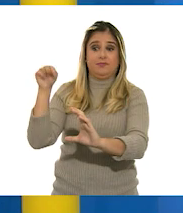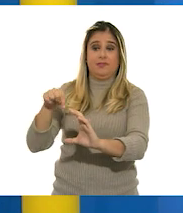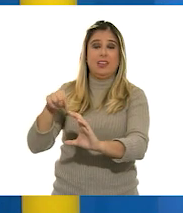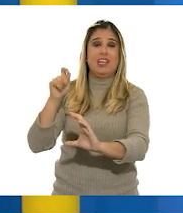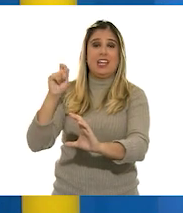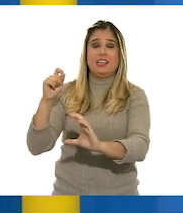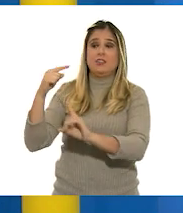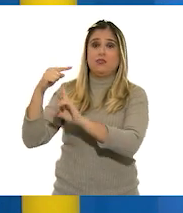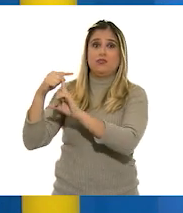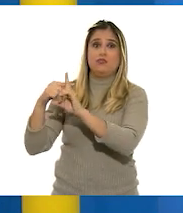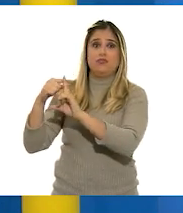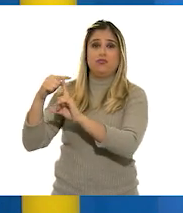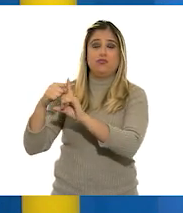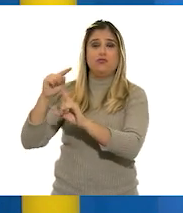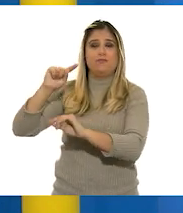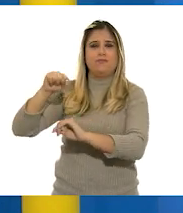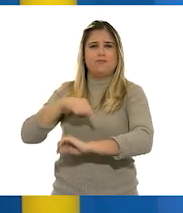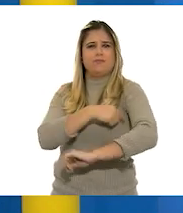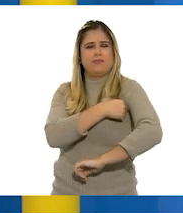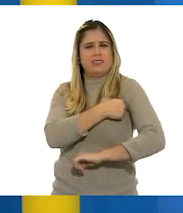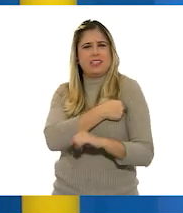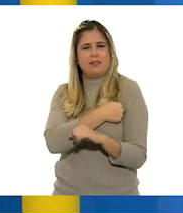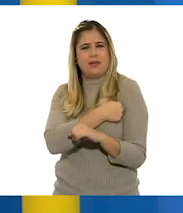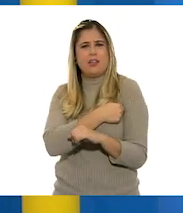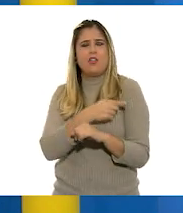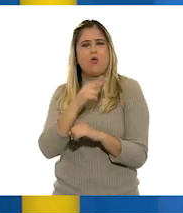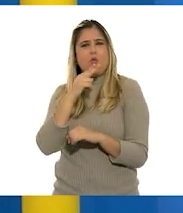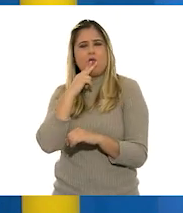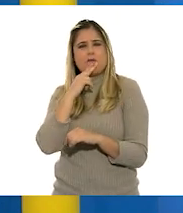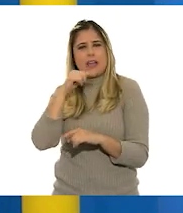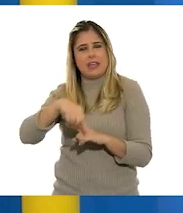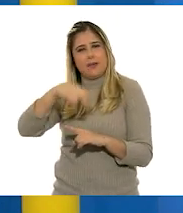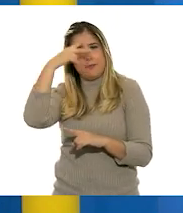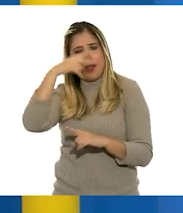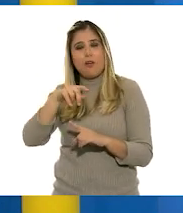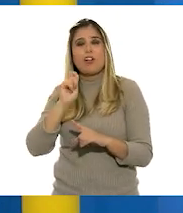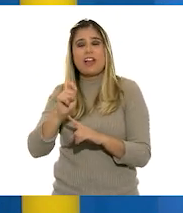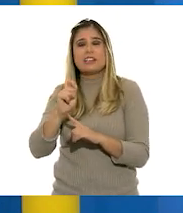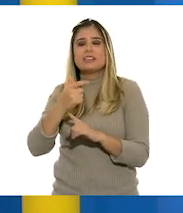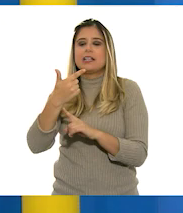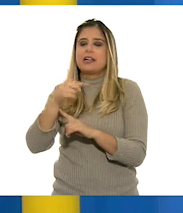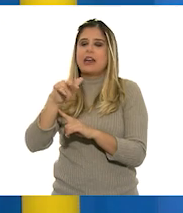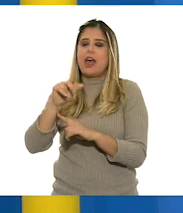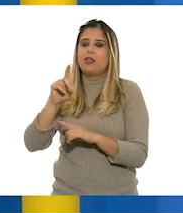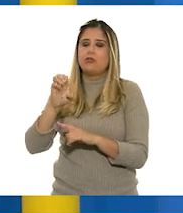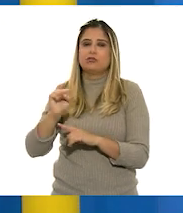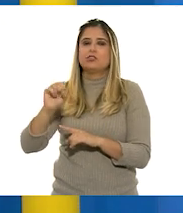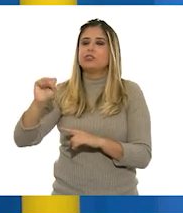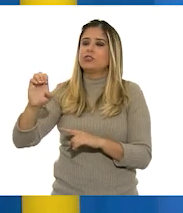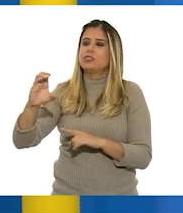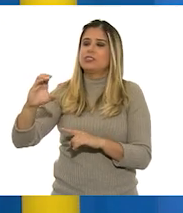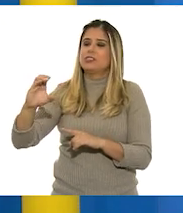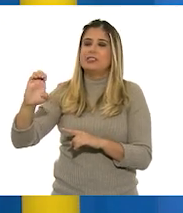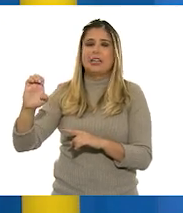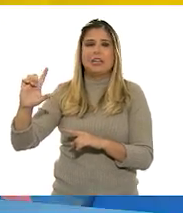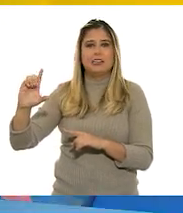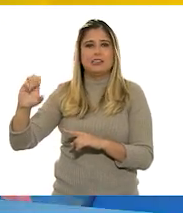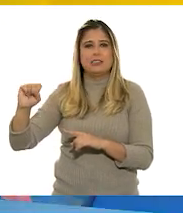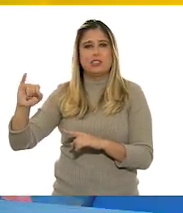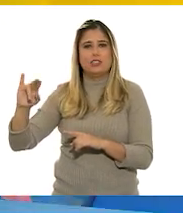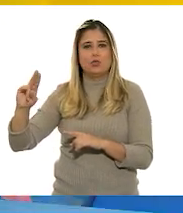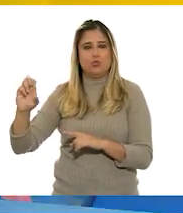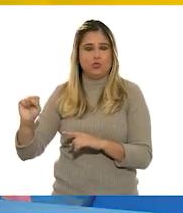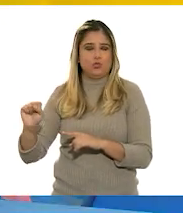mide con un termómetro y su unidad de medida utilizada en México son los grados Celsius. Ah, muy bien.